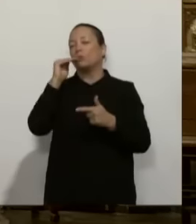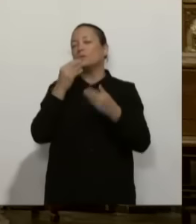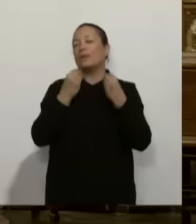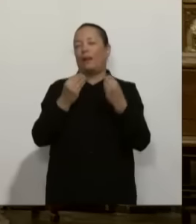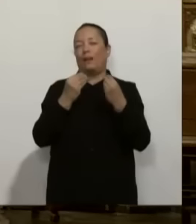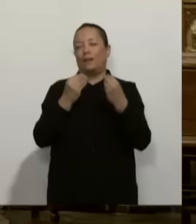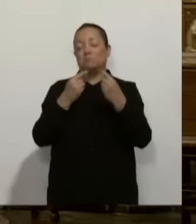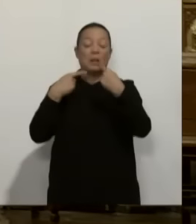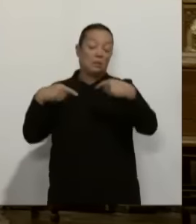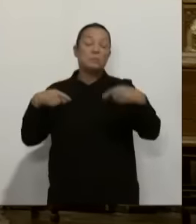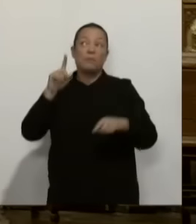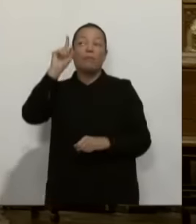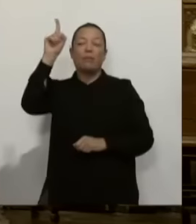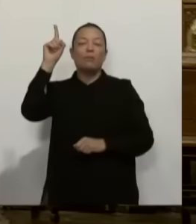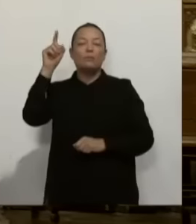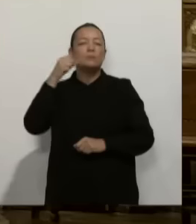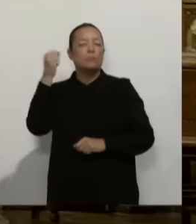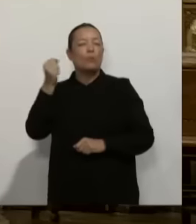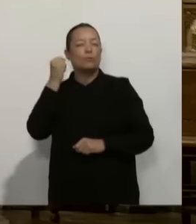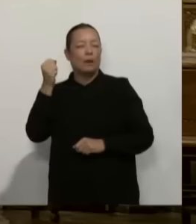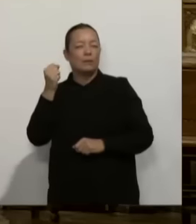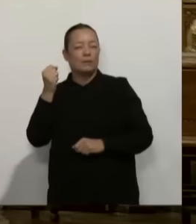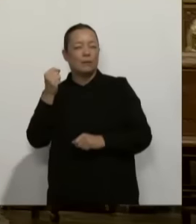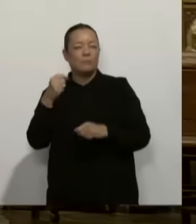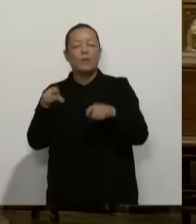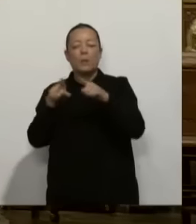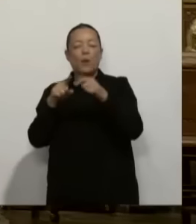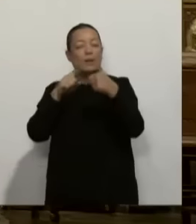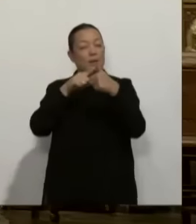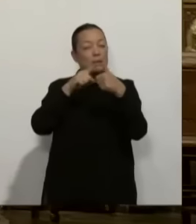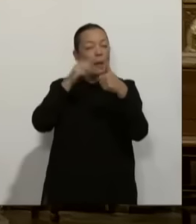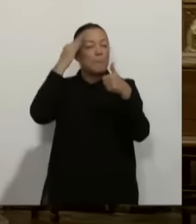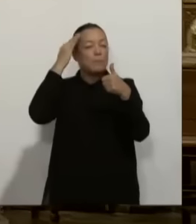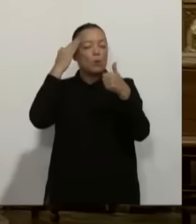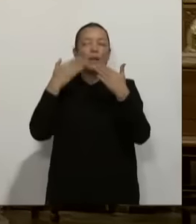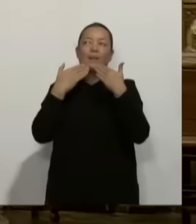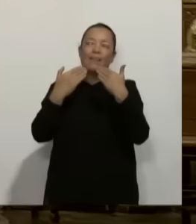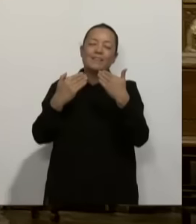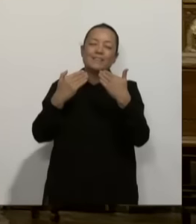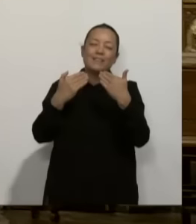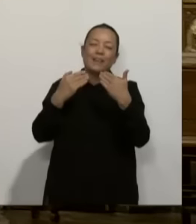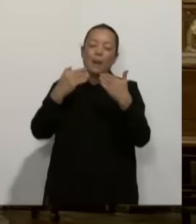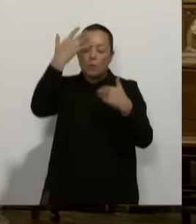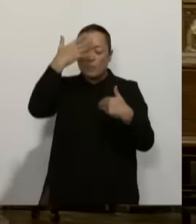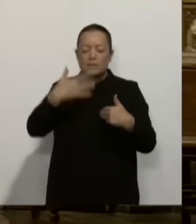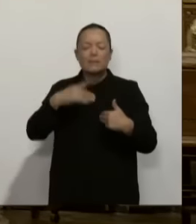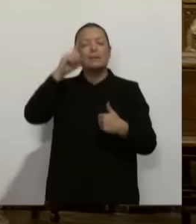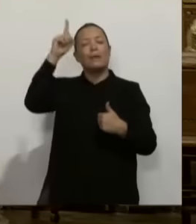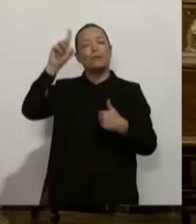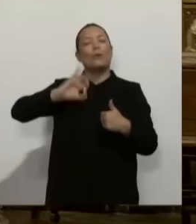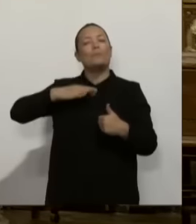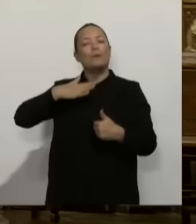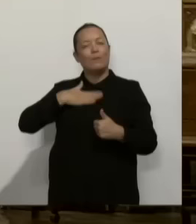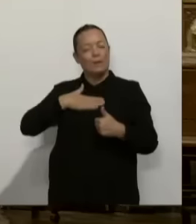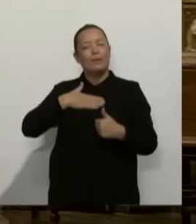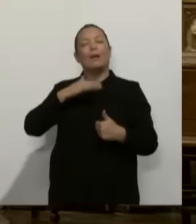otras características de Dios. Así como la primera lectura nos hace hacer memoria agradecida por la presencia de Dios